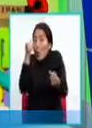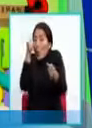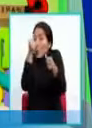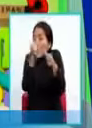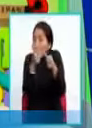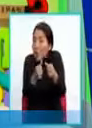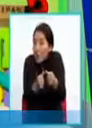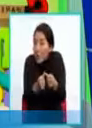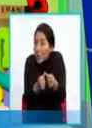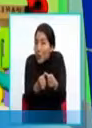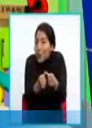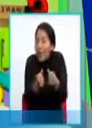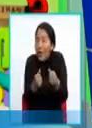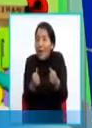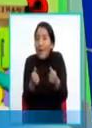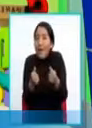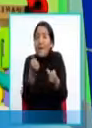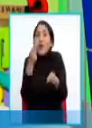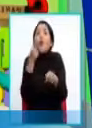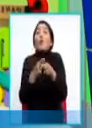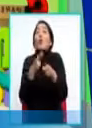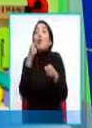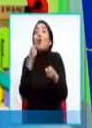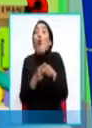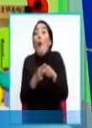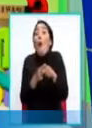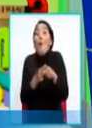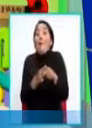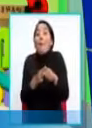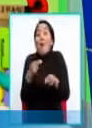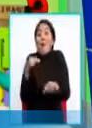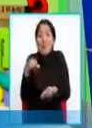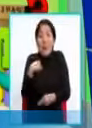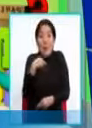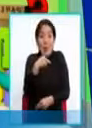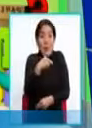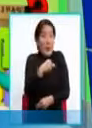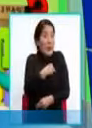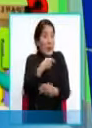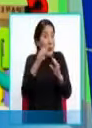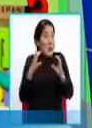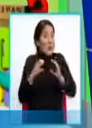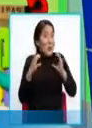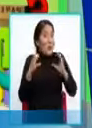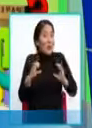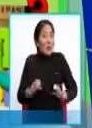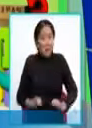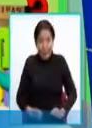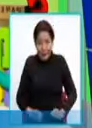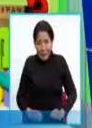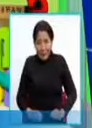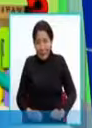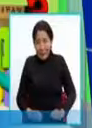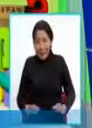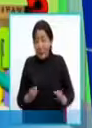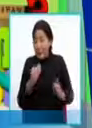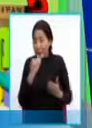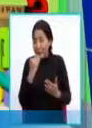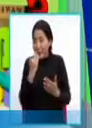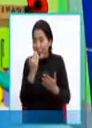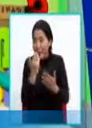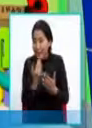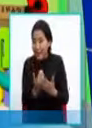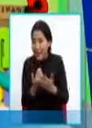y ciertamente todo su contexto va a ser el computador, cuando tienen la fortuna de tener uno de, o el